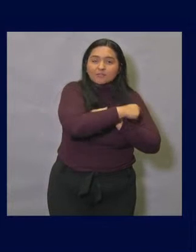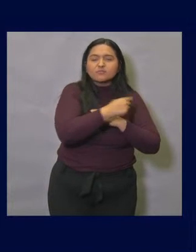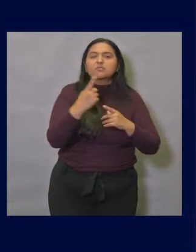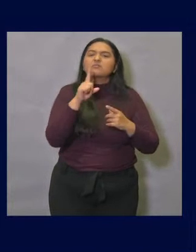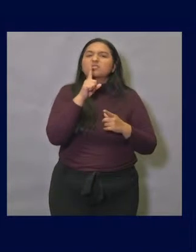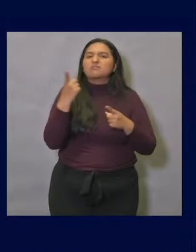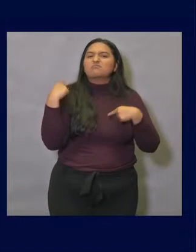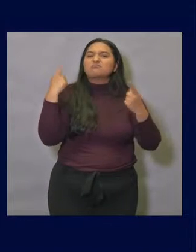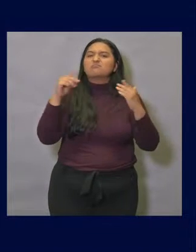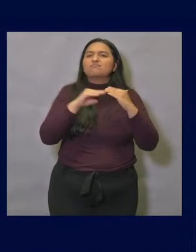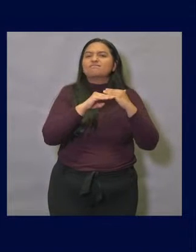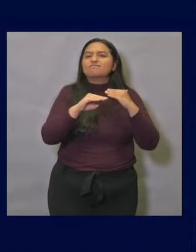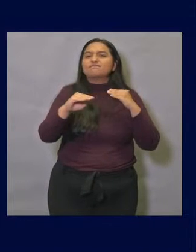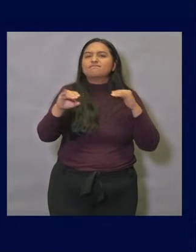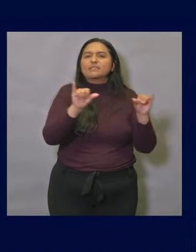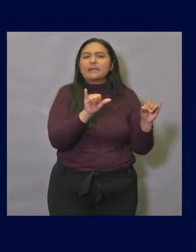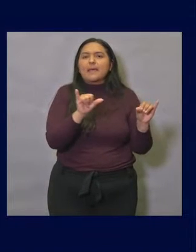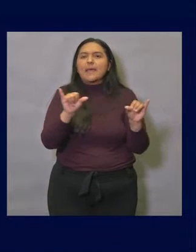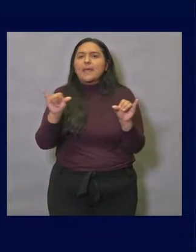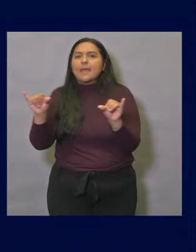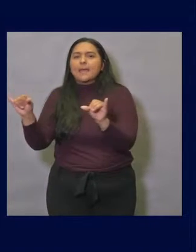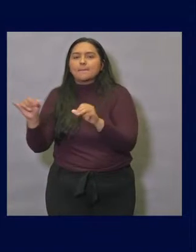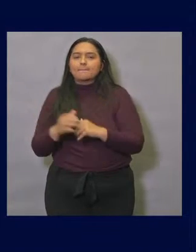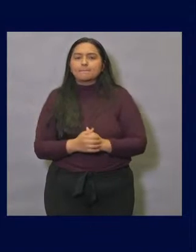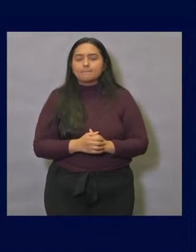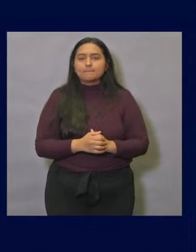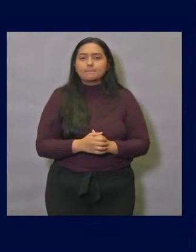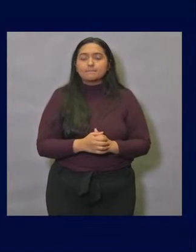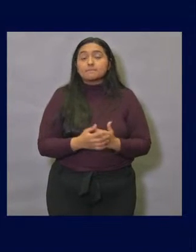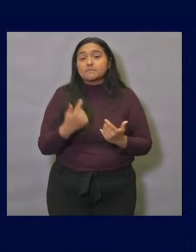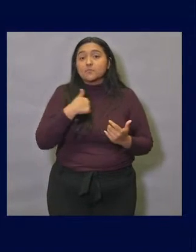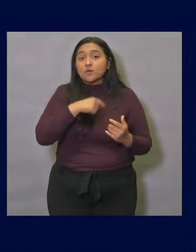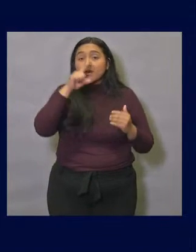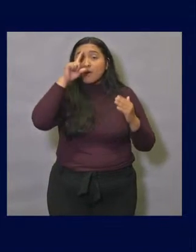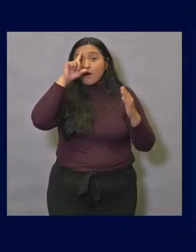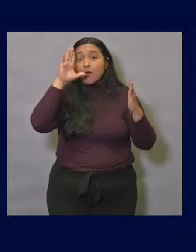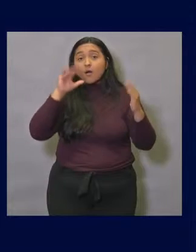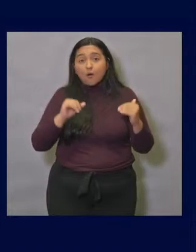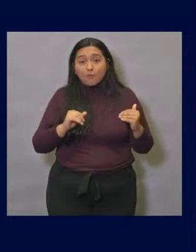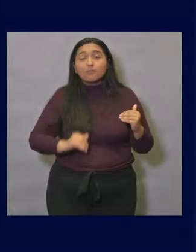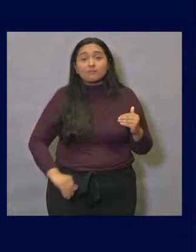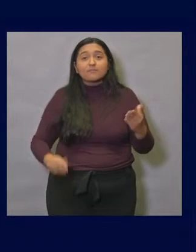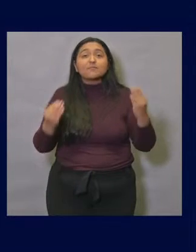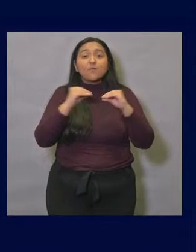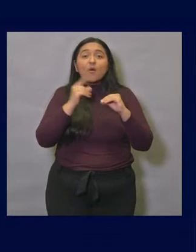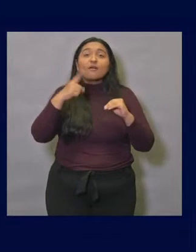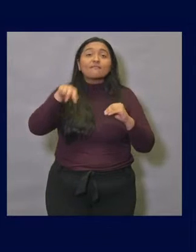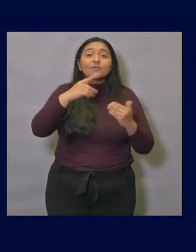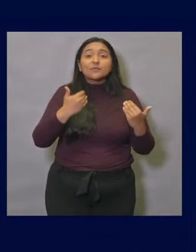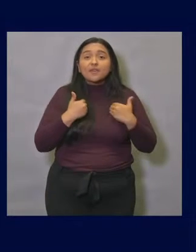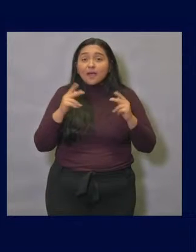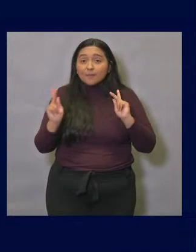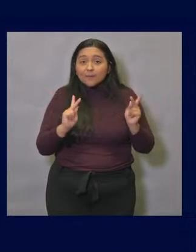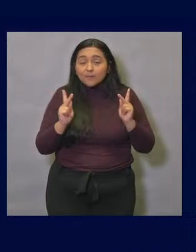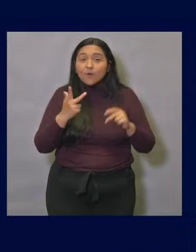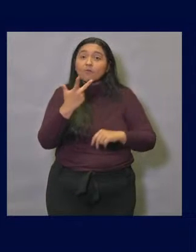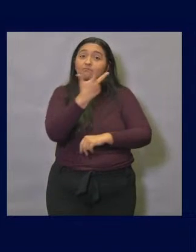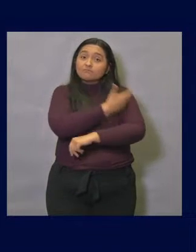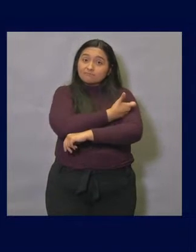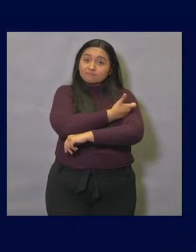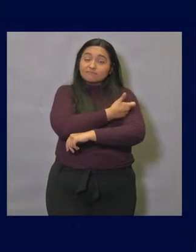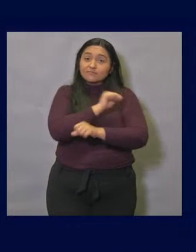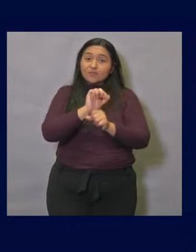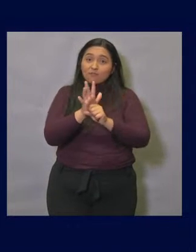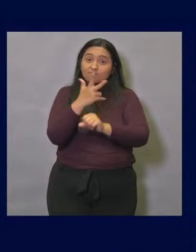igual. Tenemos la esperanza de que a medida que se vacunen más personas jóvenes, también vemos una